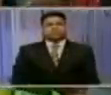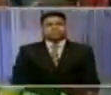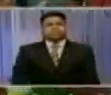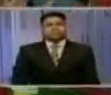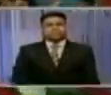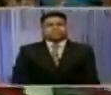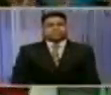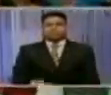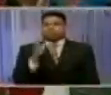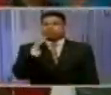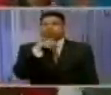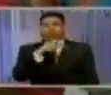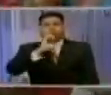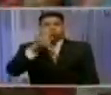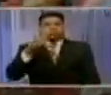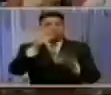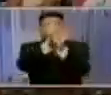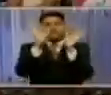No hay otra forma.